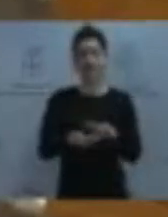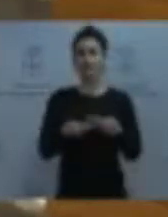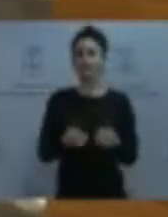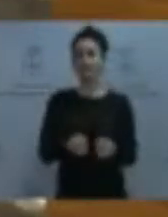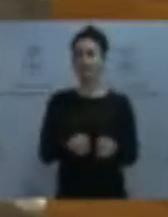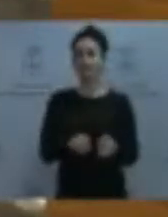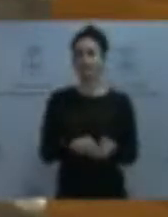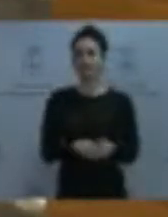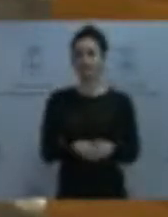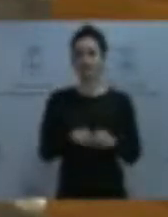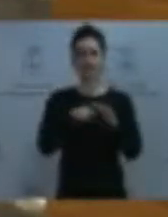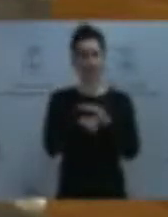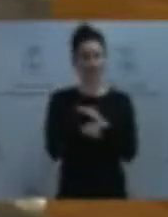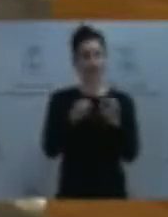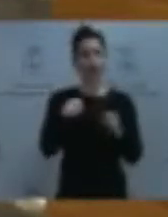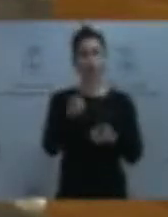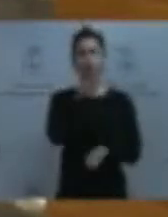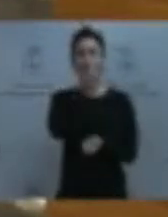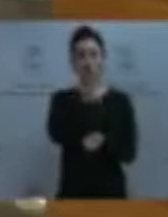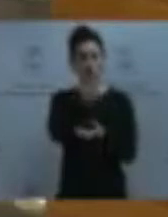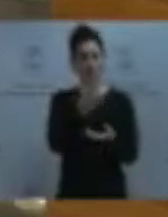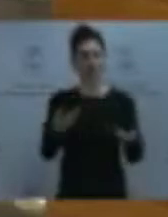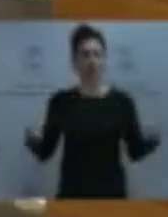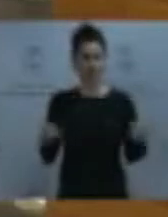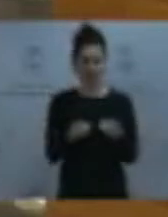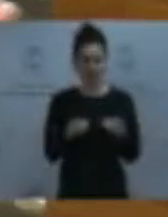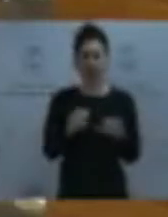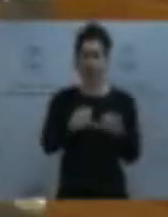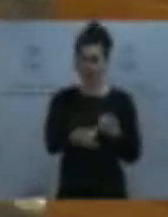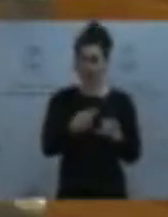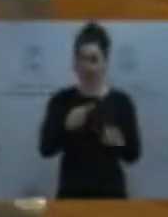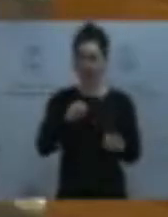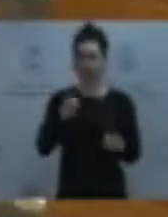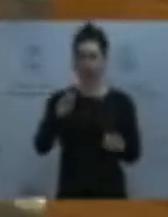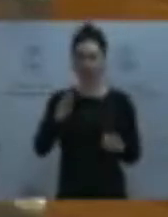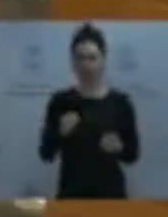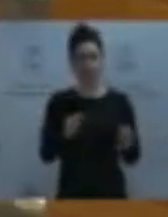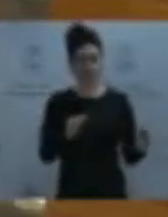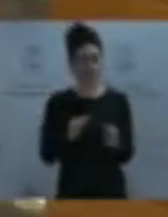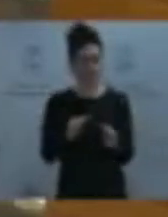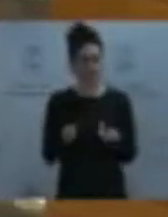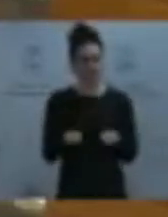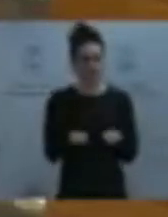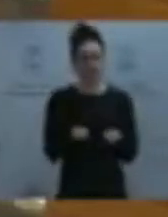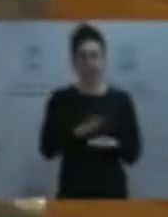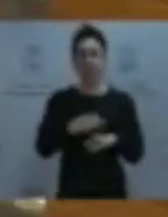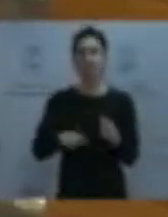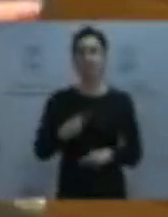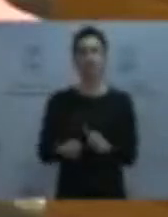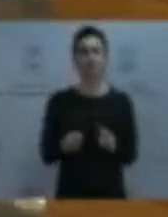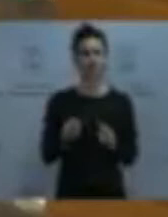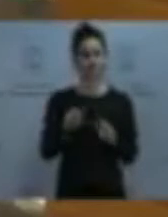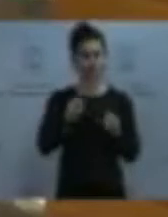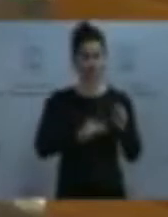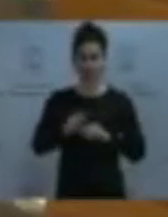conflicto entre Telecable y HITPA a través del regulador, ha sido como consecuencia de diversos cambios normativos y regulatorios en el sector,